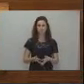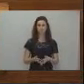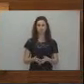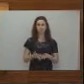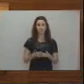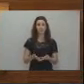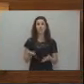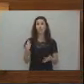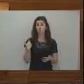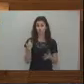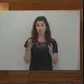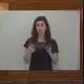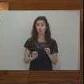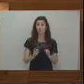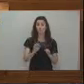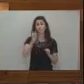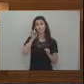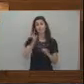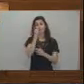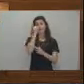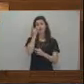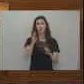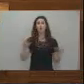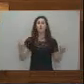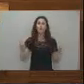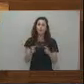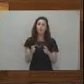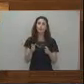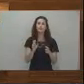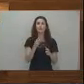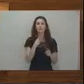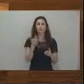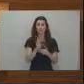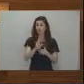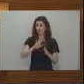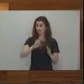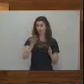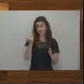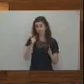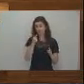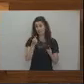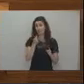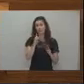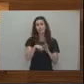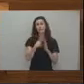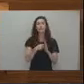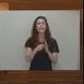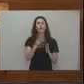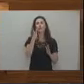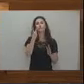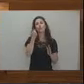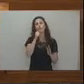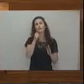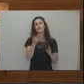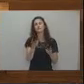El otro día, la primera junta de portavoces, y un poco el espacio que vivimos el otro día me recordaba una película, 12 hombres sin piedad, de Sidney